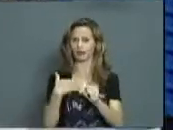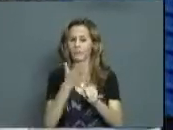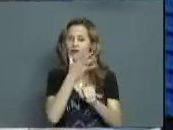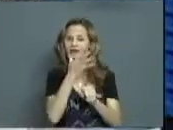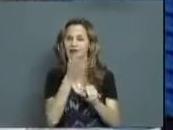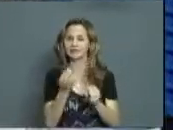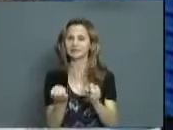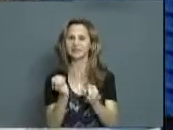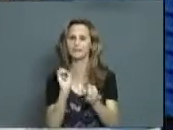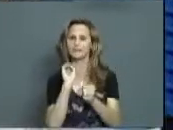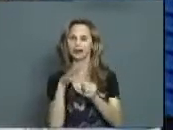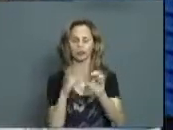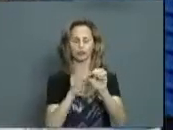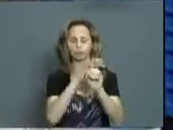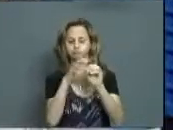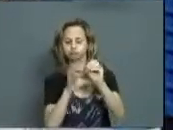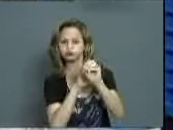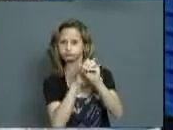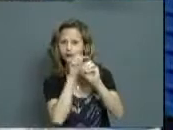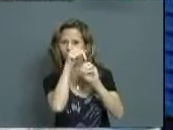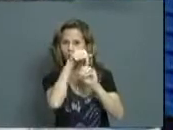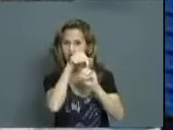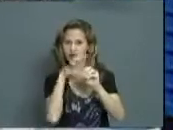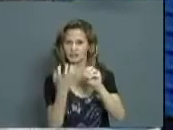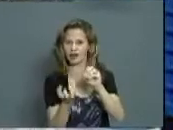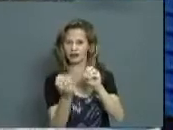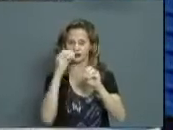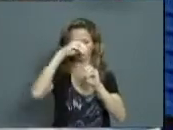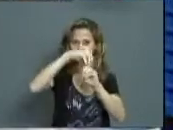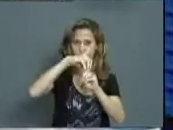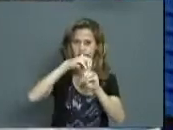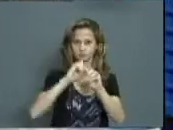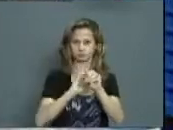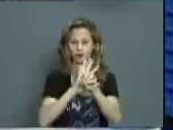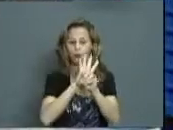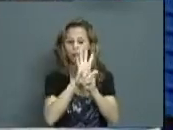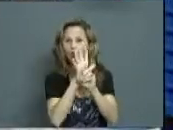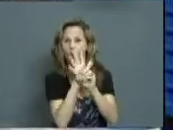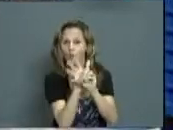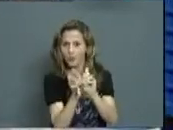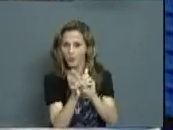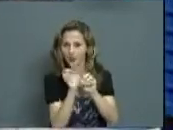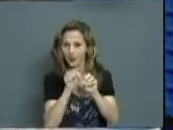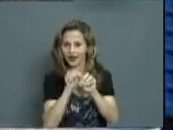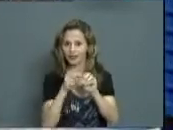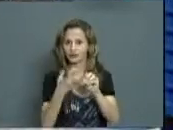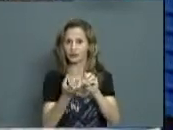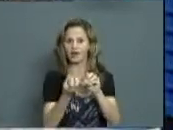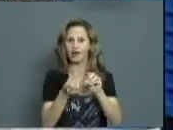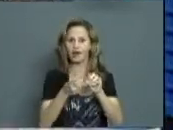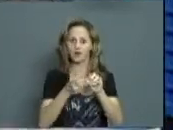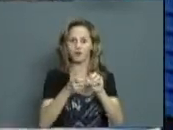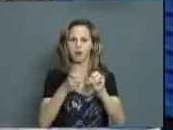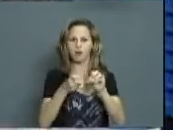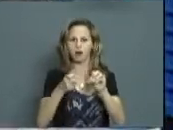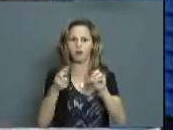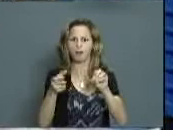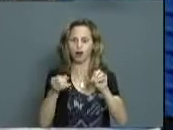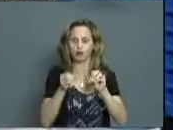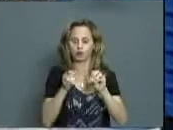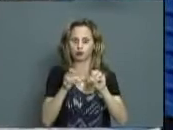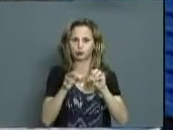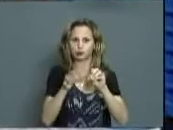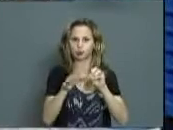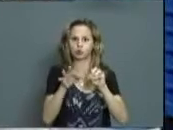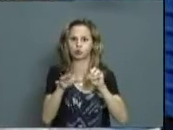pelotica está la información genética del virus. O sea, todos los virus para reproducirse necesitan entrar en una célula, darnos su